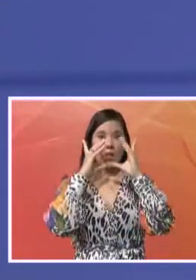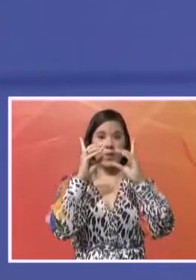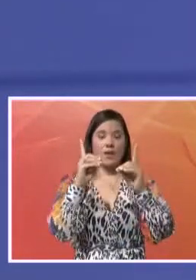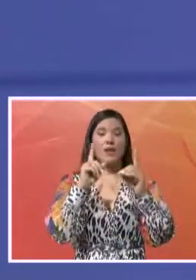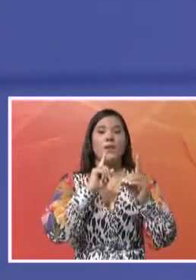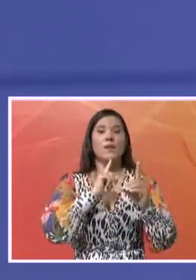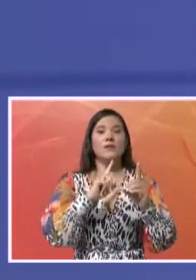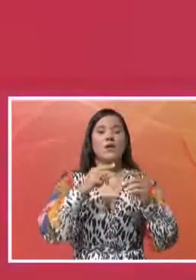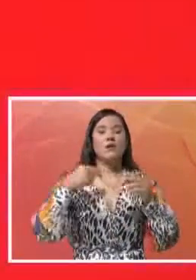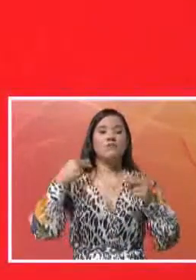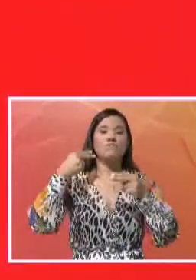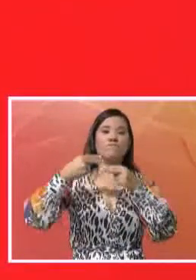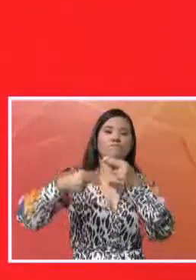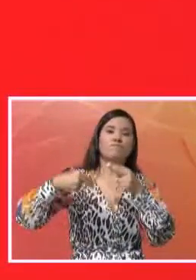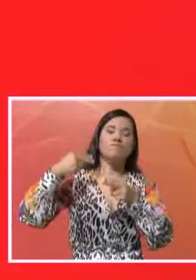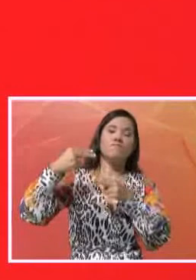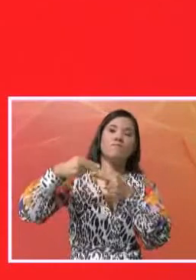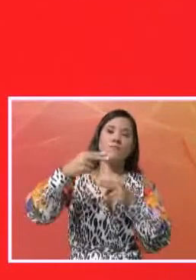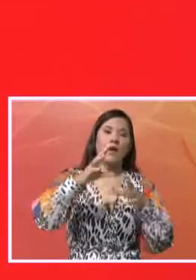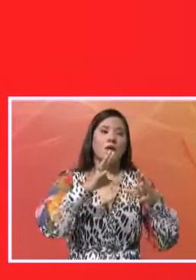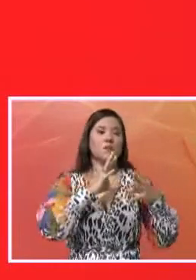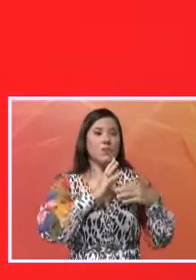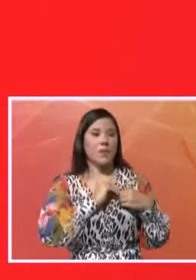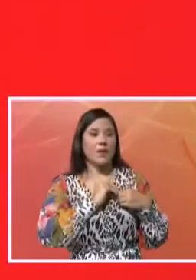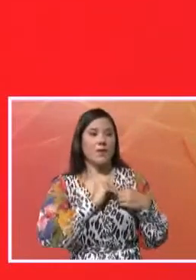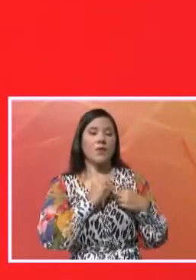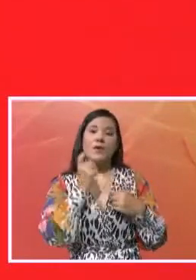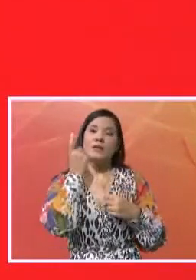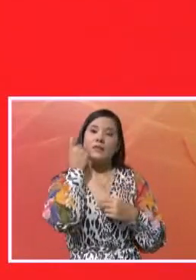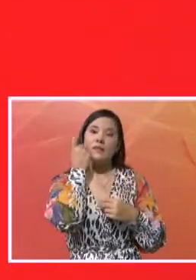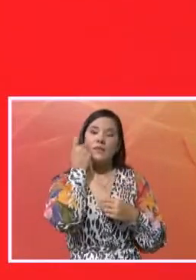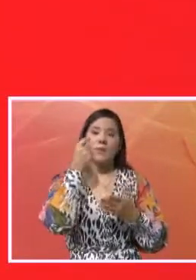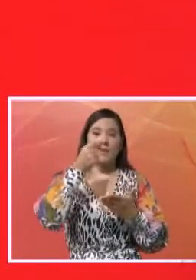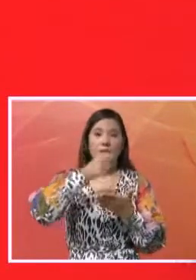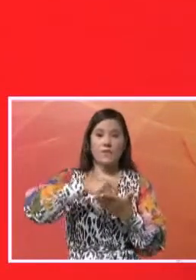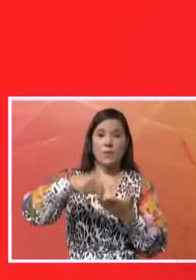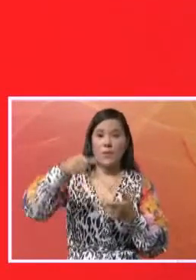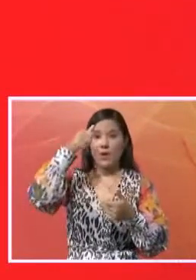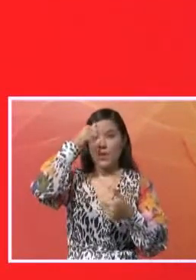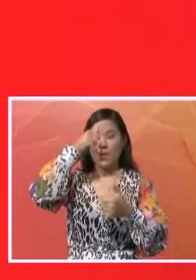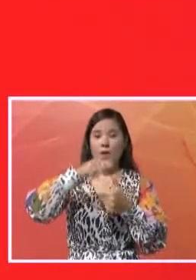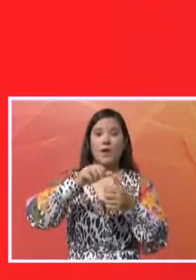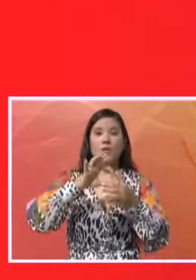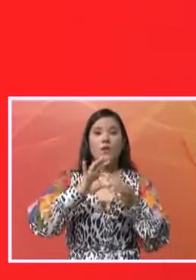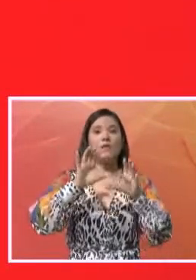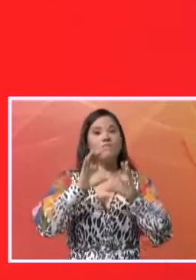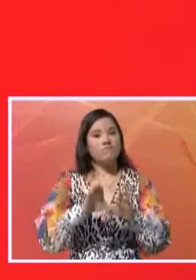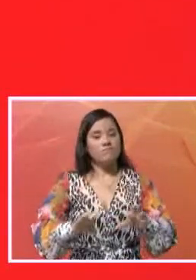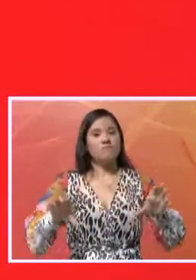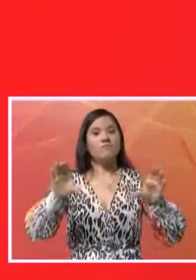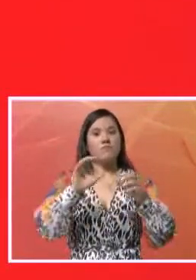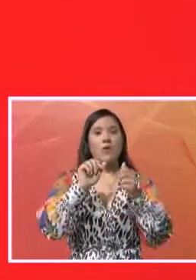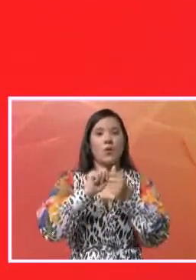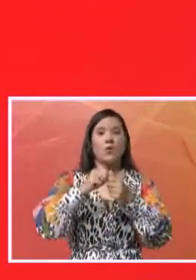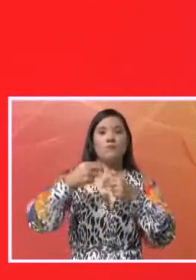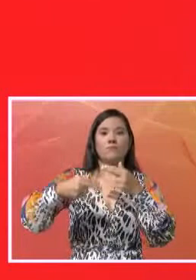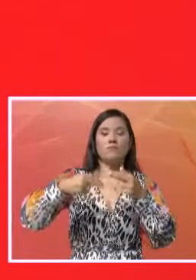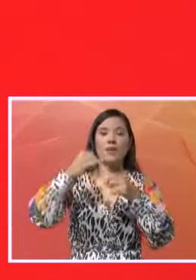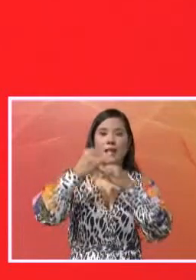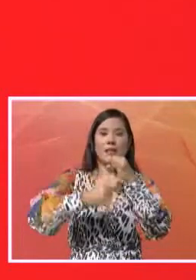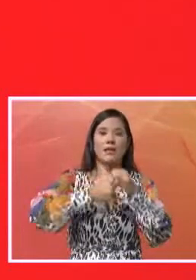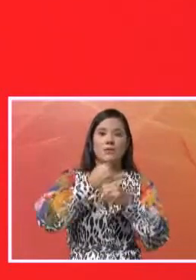sido un rol que nosotros hemos asumido incluso recientemente firmamos un acuerdo de colaboración con la organización internacional